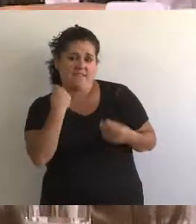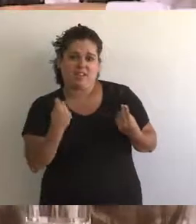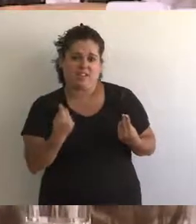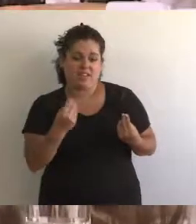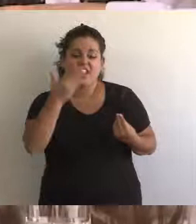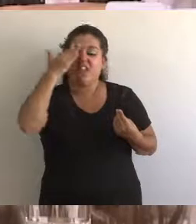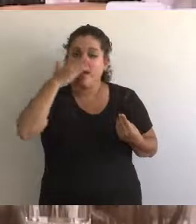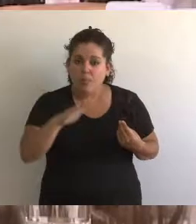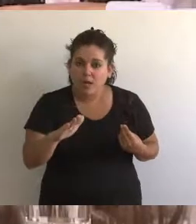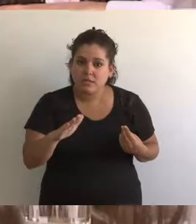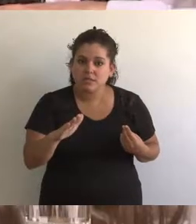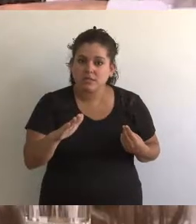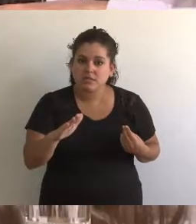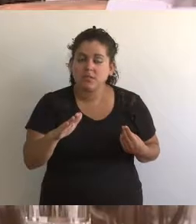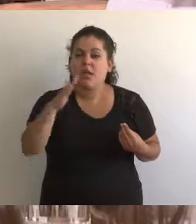después,